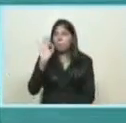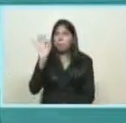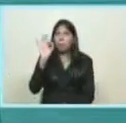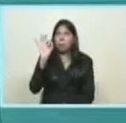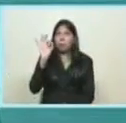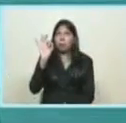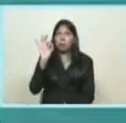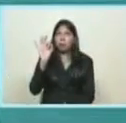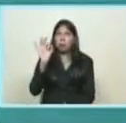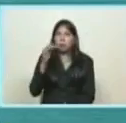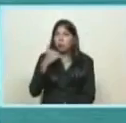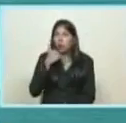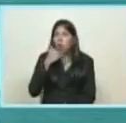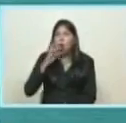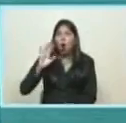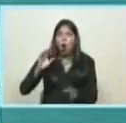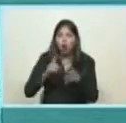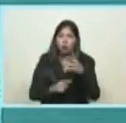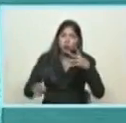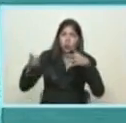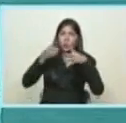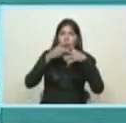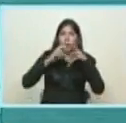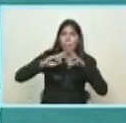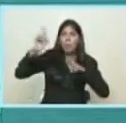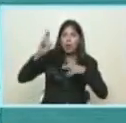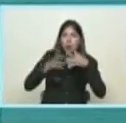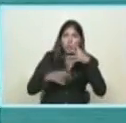No son tendencia.